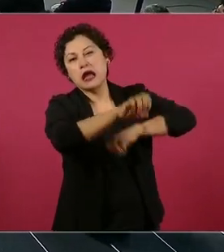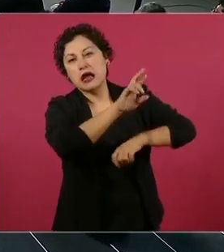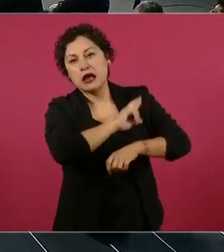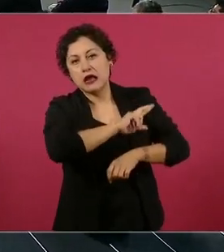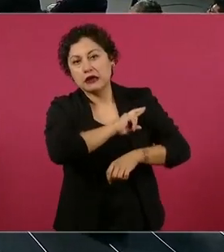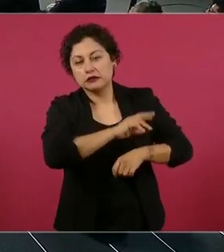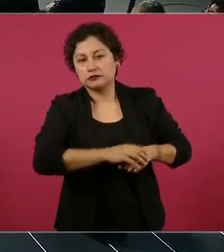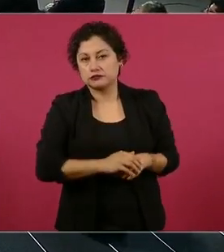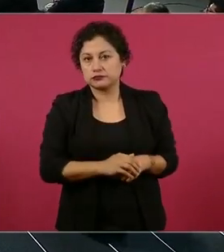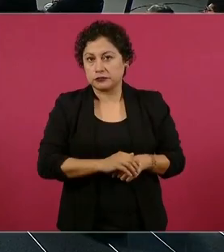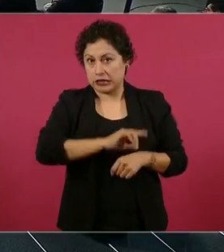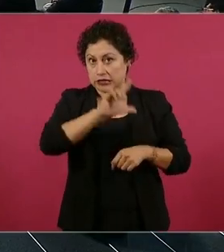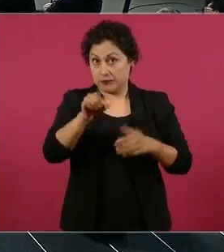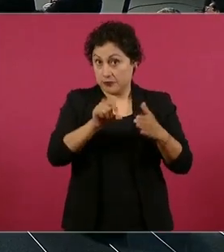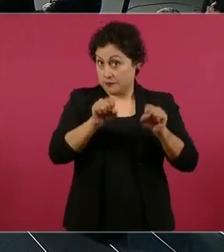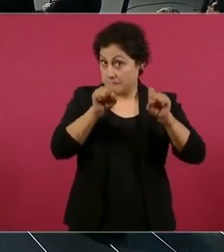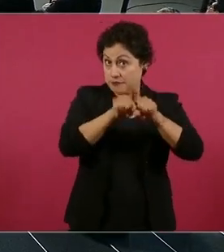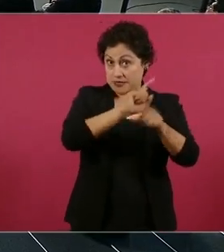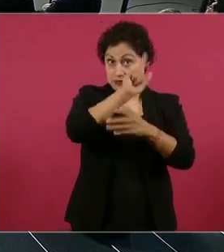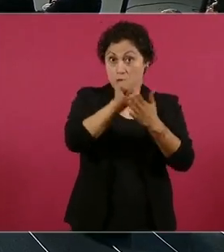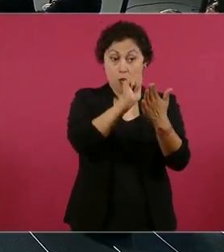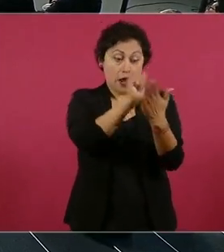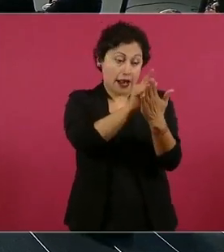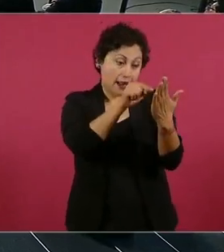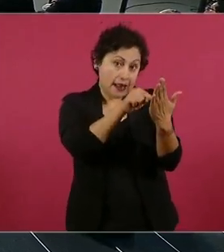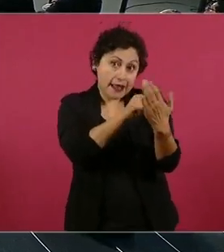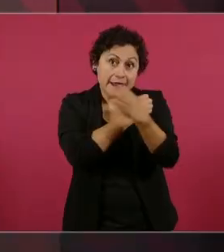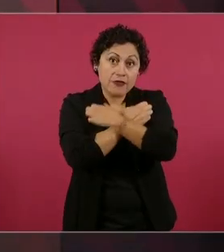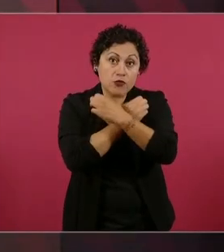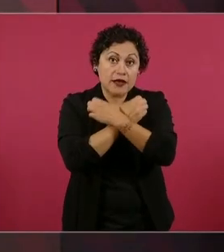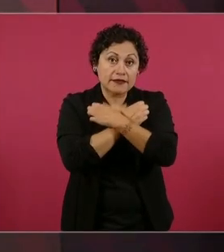ya privatizarlo todo.